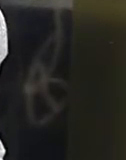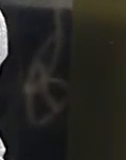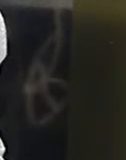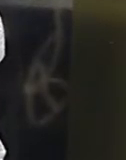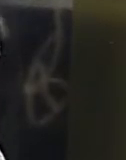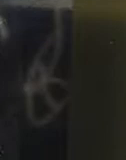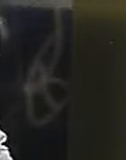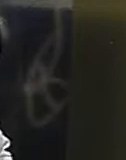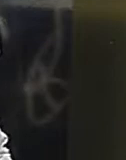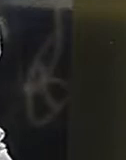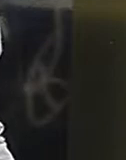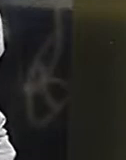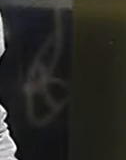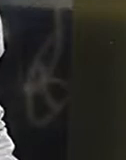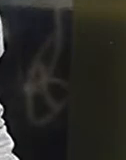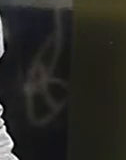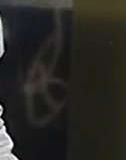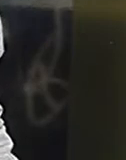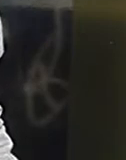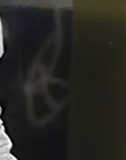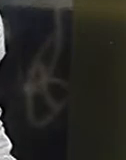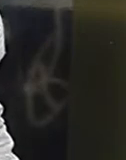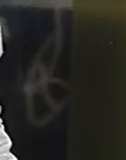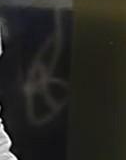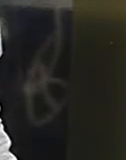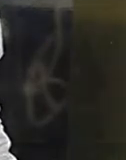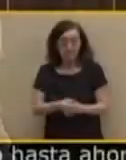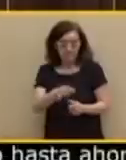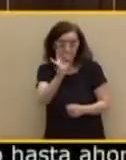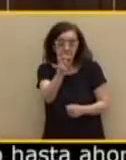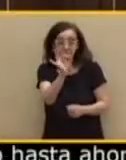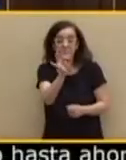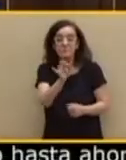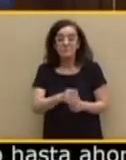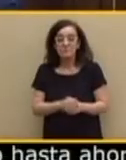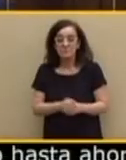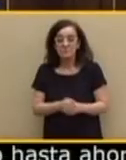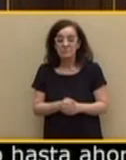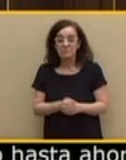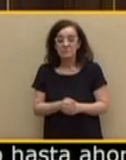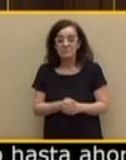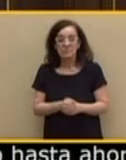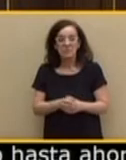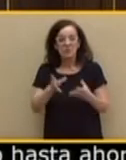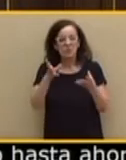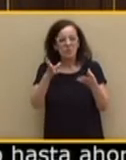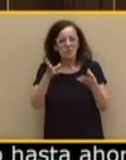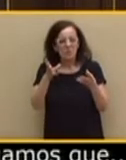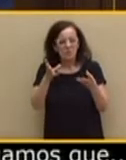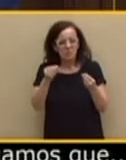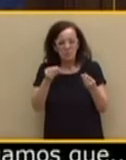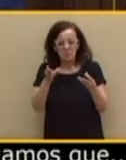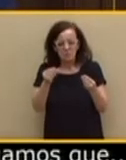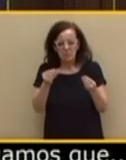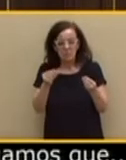vamos a ir hasta el congreso a ver qué está diciendo en estos instantes el portavoz del pdv de jorge mucho ha tenido si